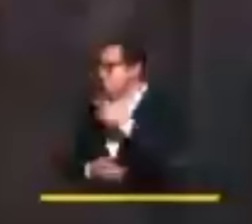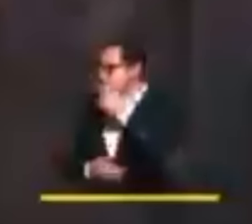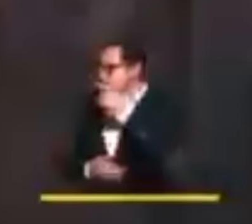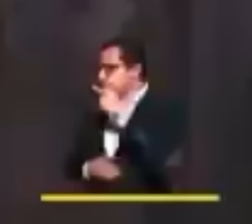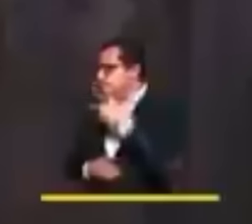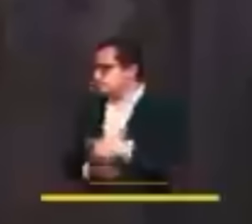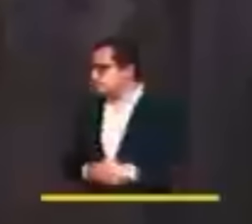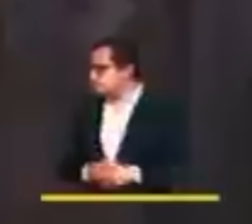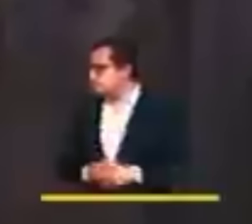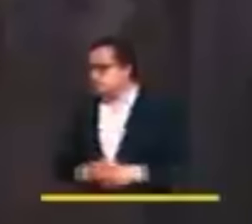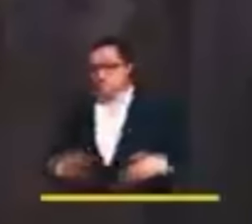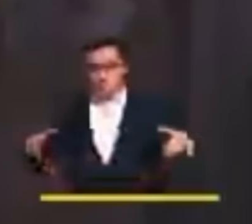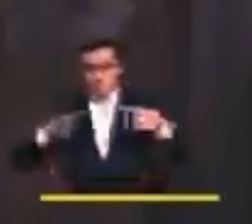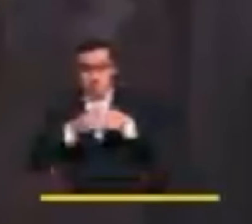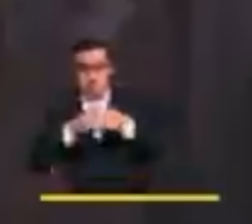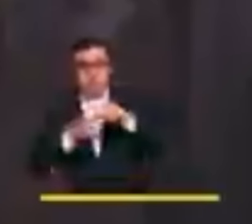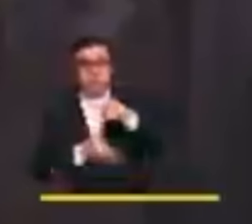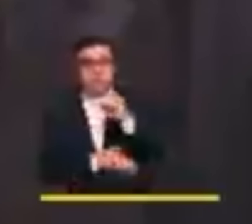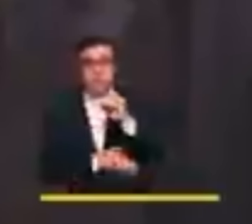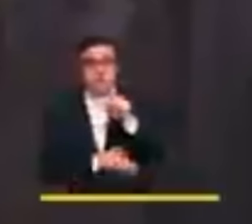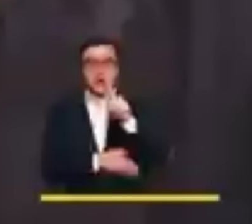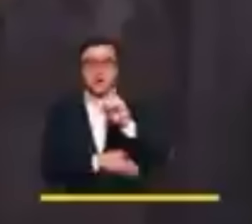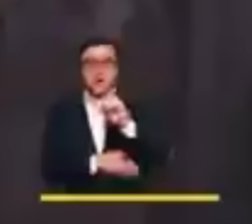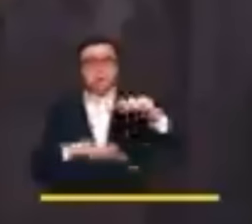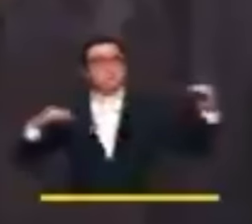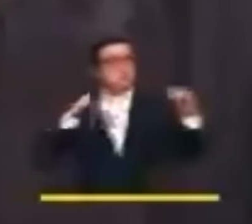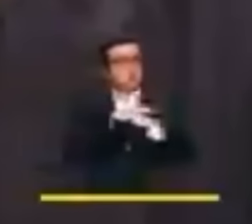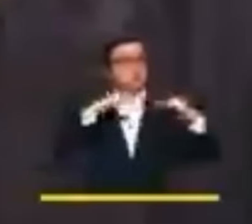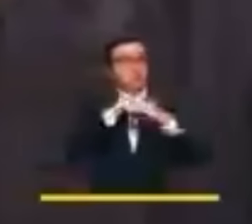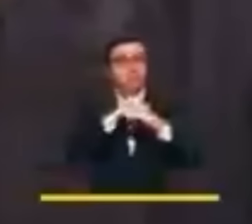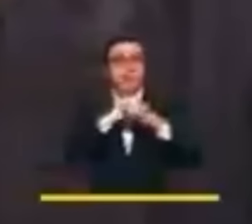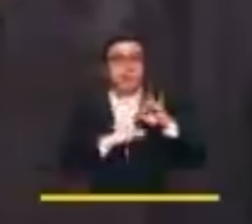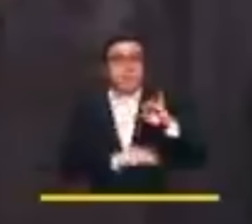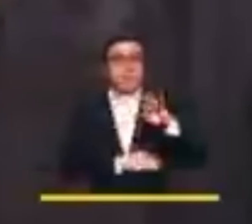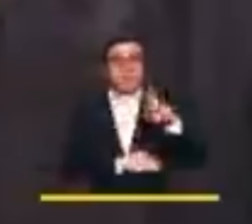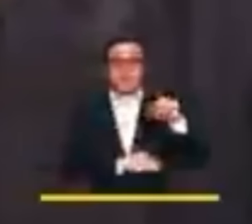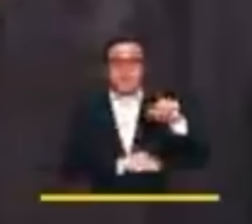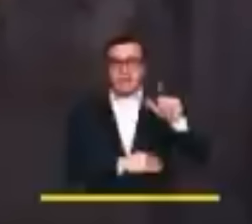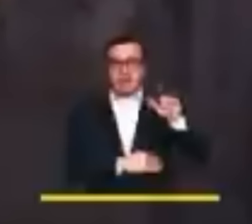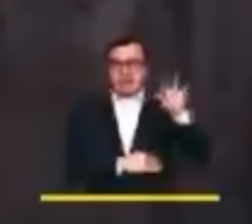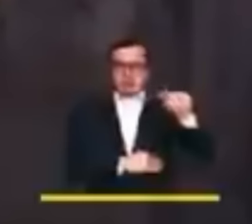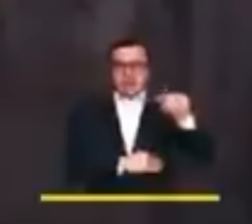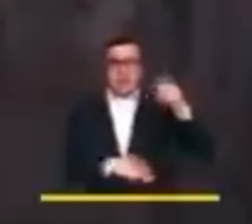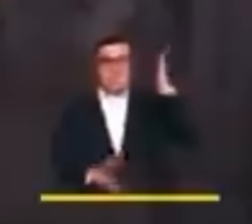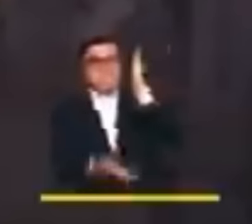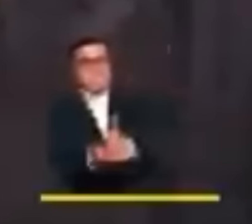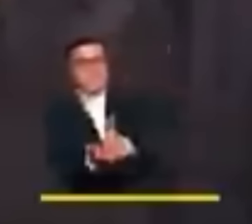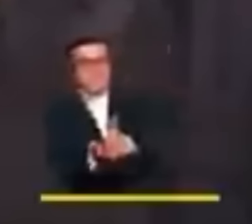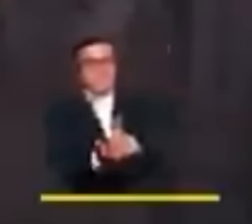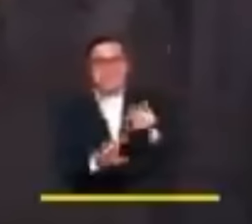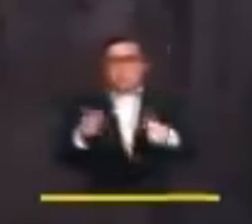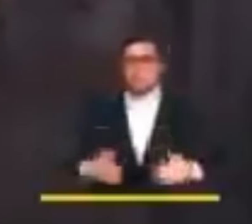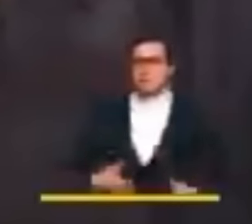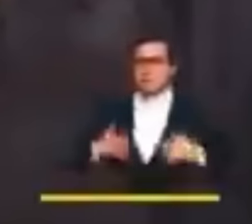allá el clan del golfo bloqueó las vías de acceso a tierra alta y la gente se está retirando por temor orden del presidente